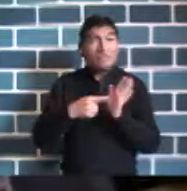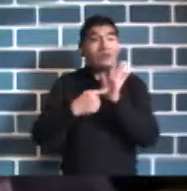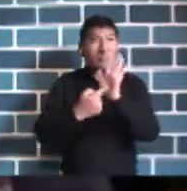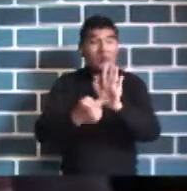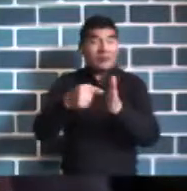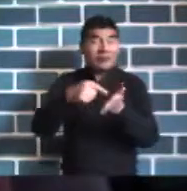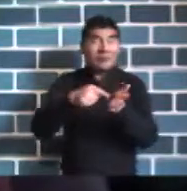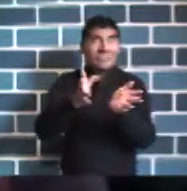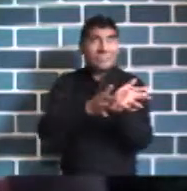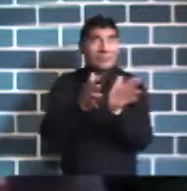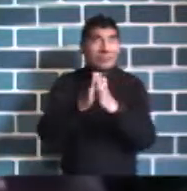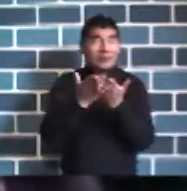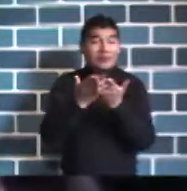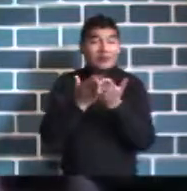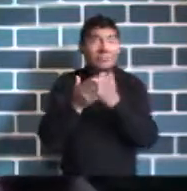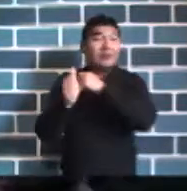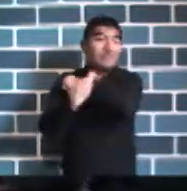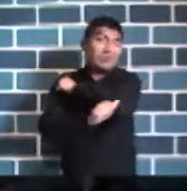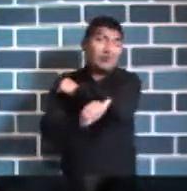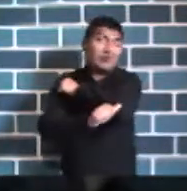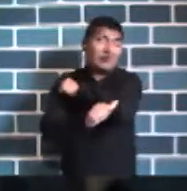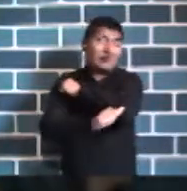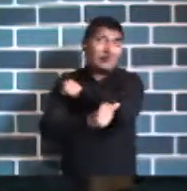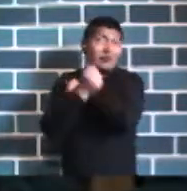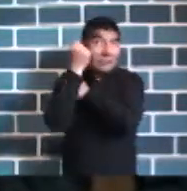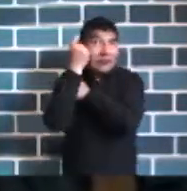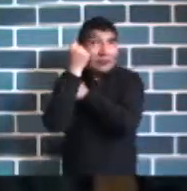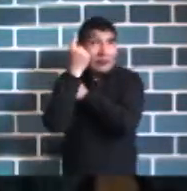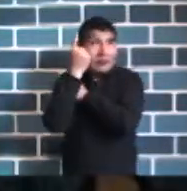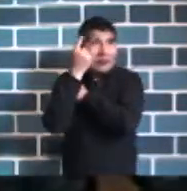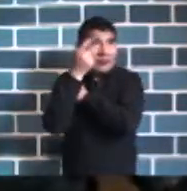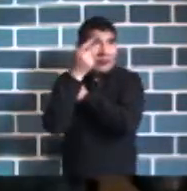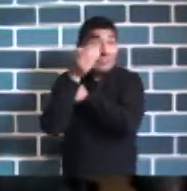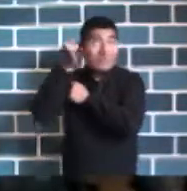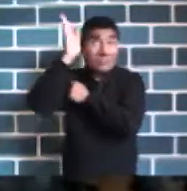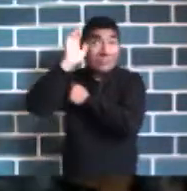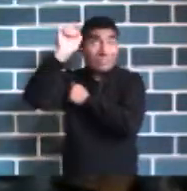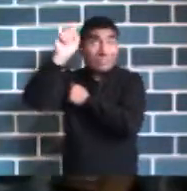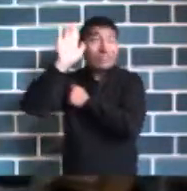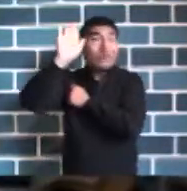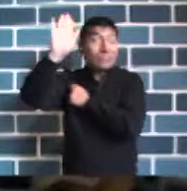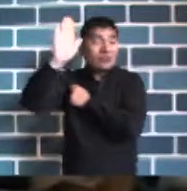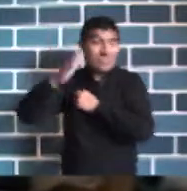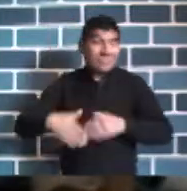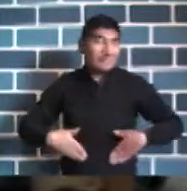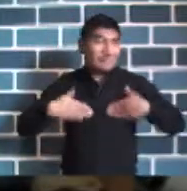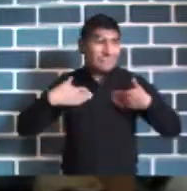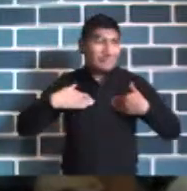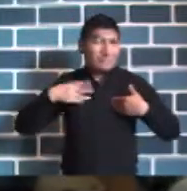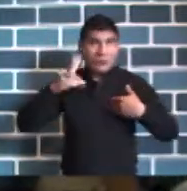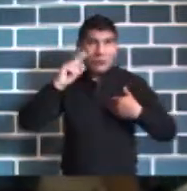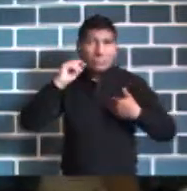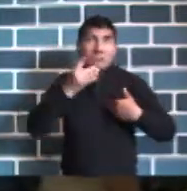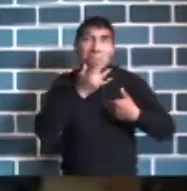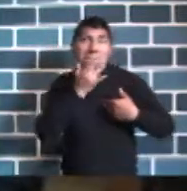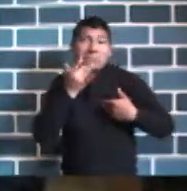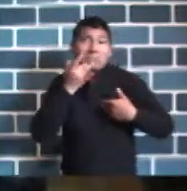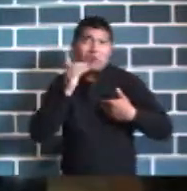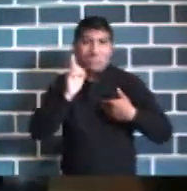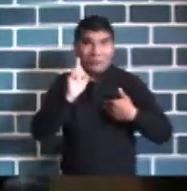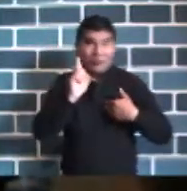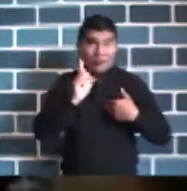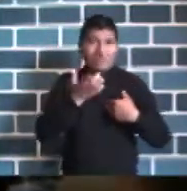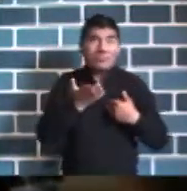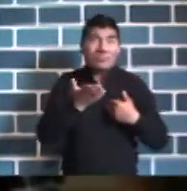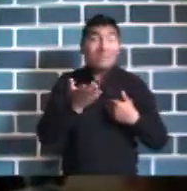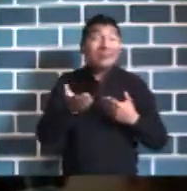es que a brand se da cuenta que el paso de dios por su vida no es una casualidad sino